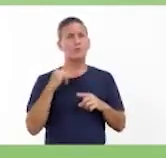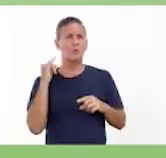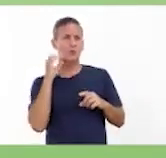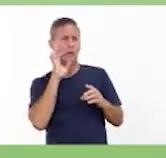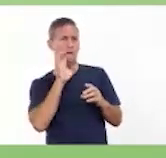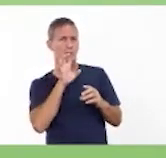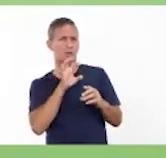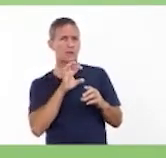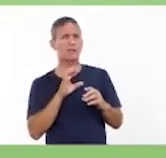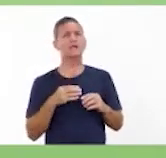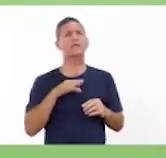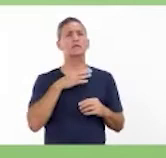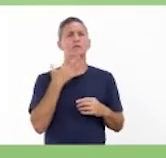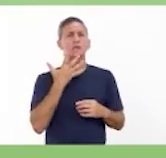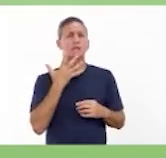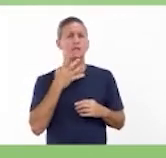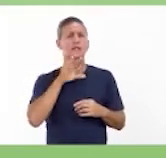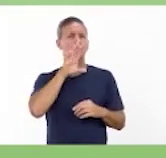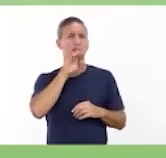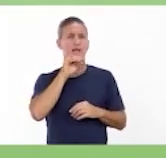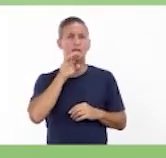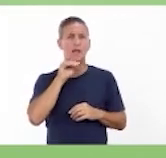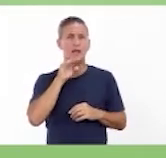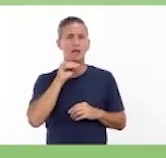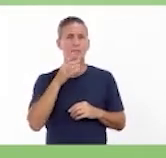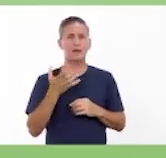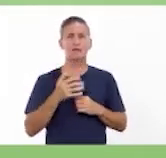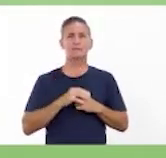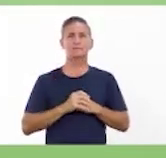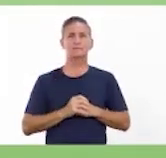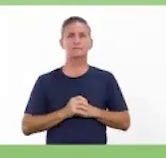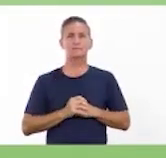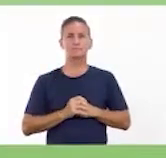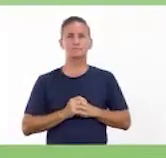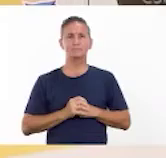intención del que habla. Bien,